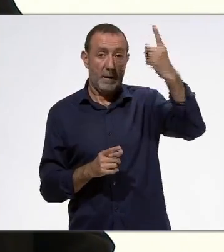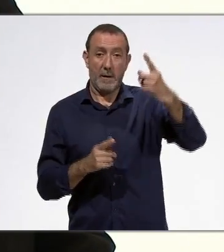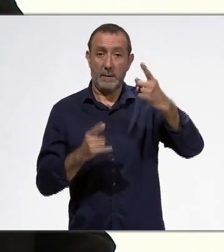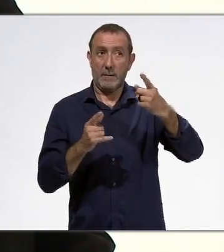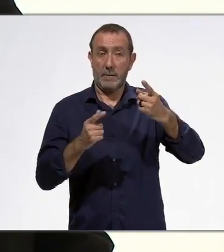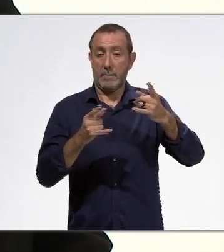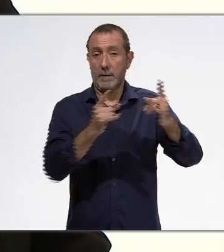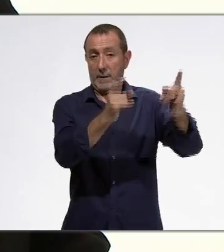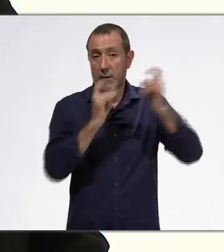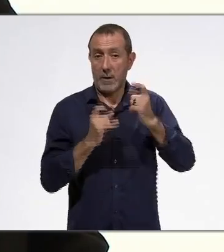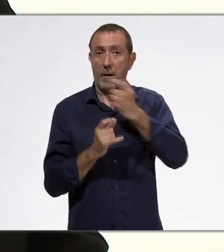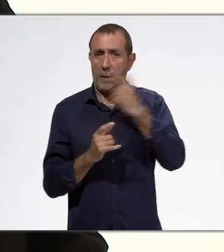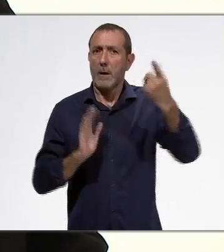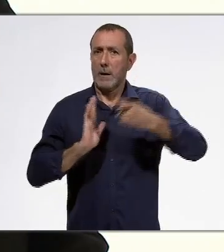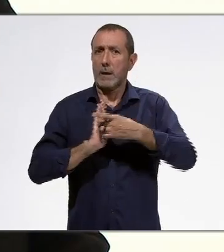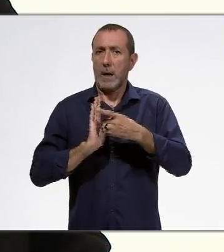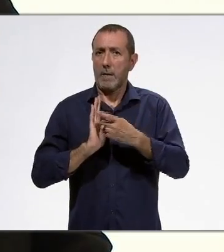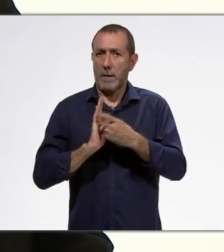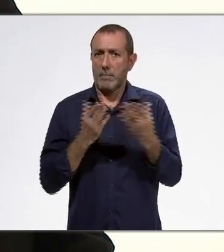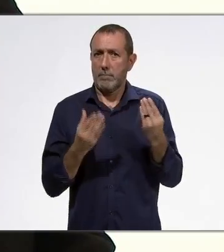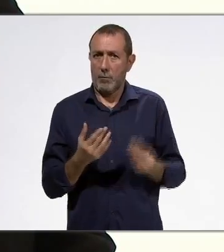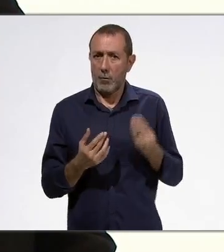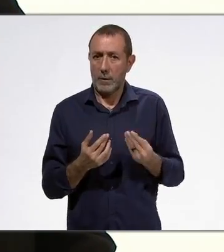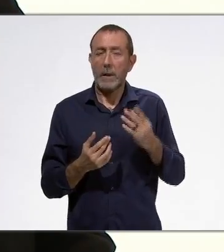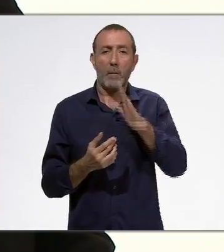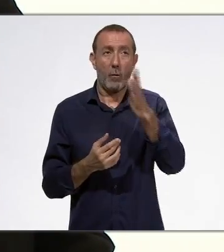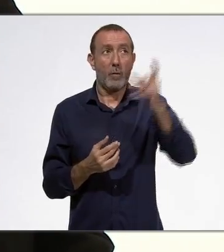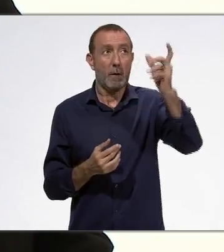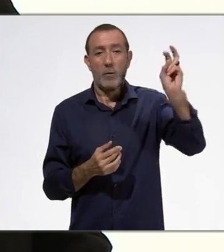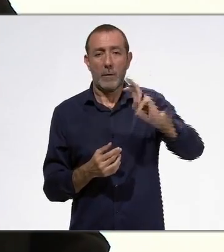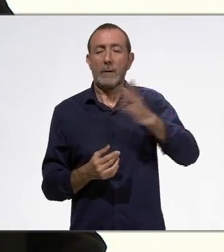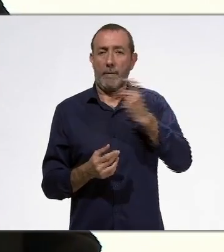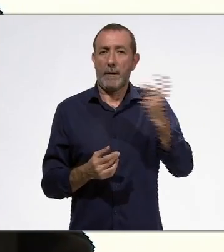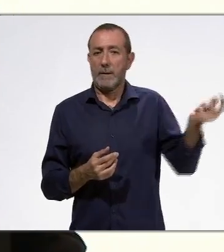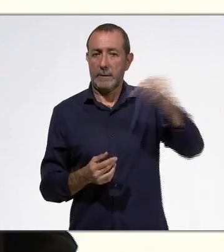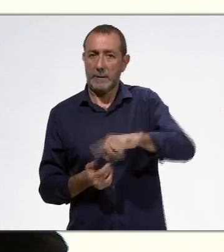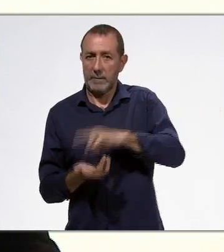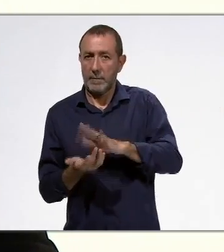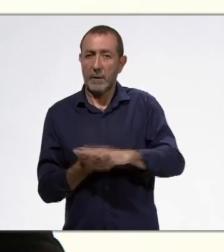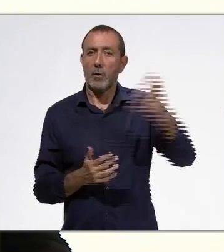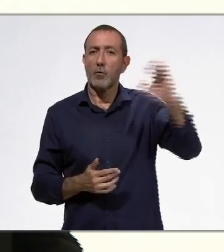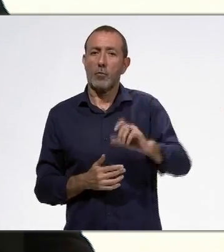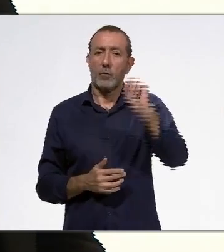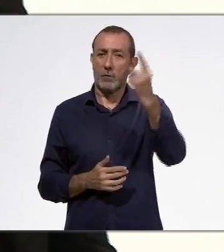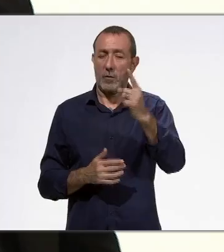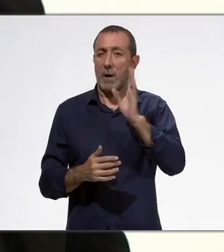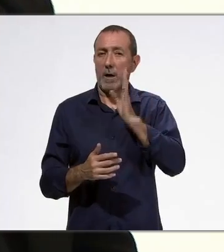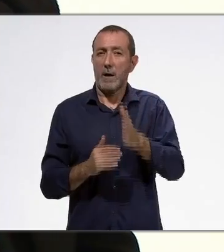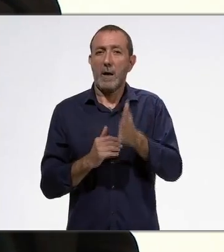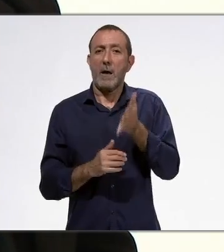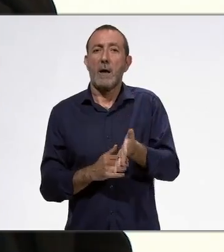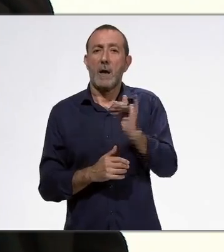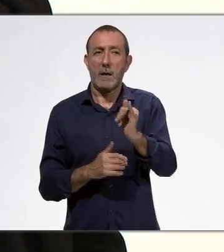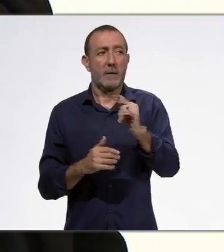de enorme calidad que ya lo saben pero aquellos que no han venido pues deben de conocerlo y que la Costa del Sol tienen como han tenido siempre